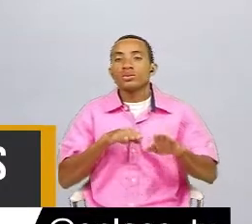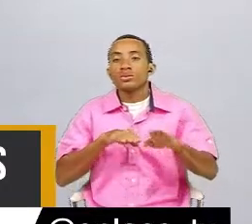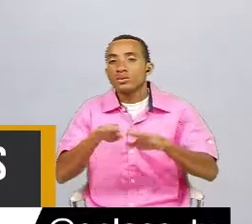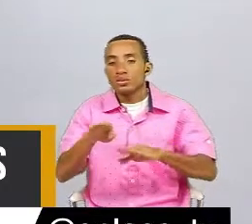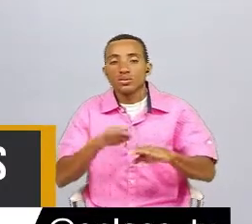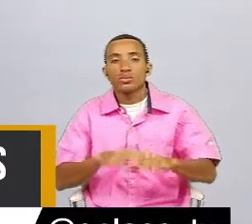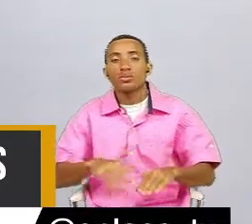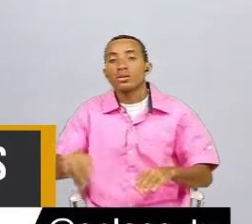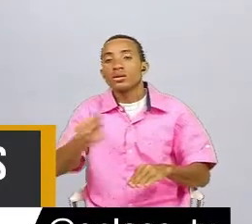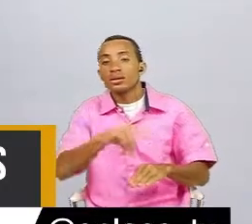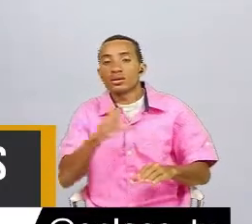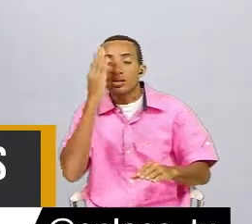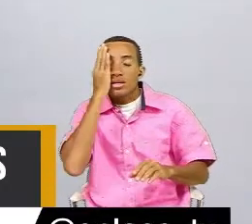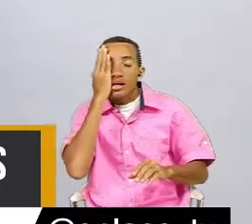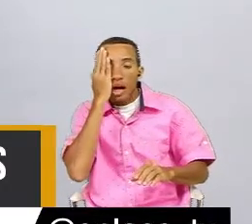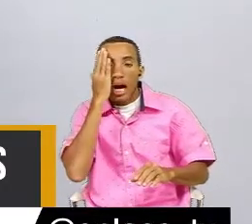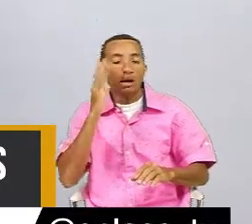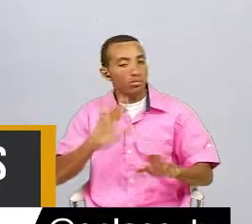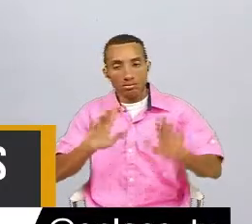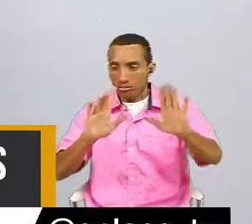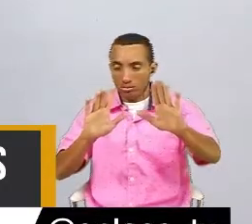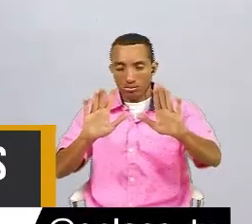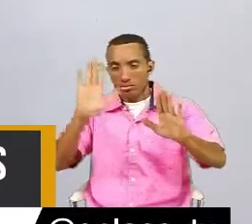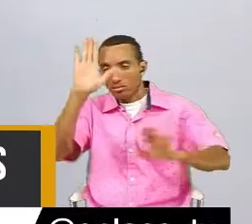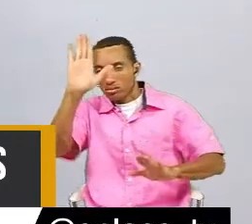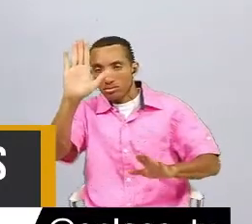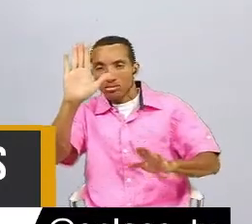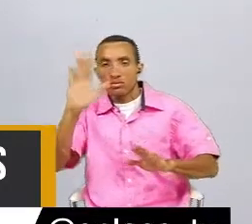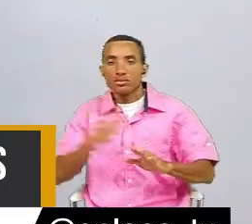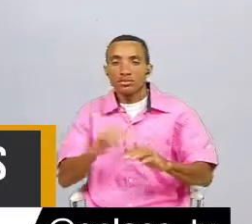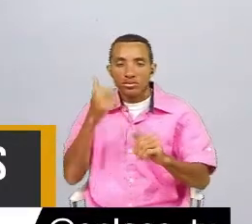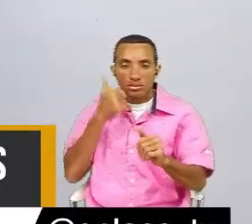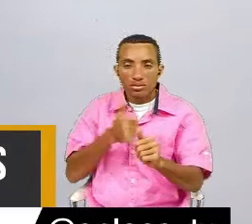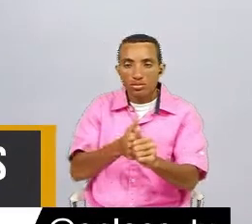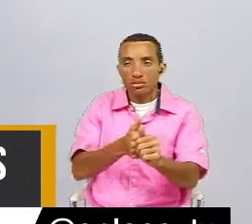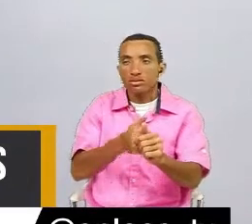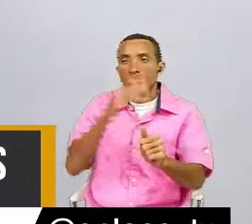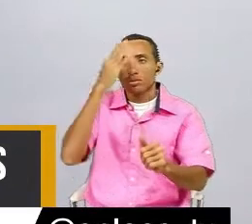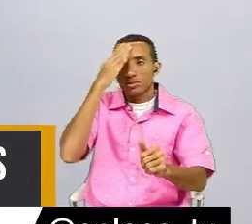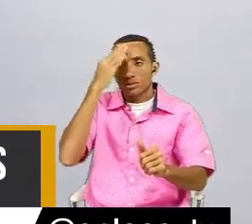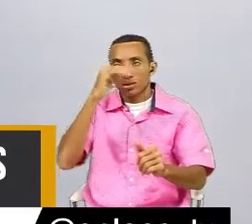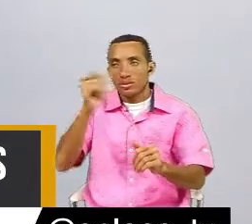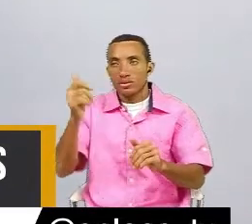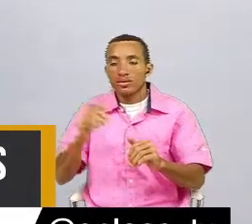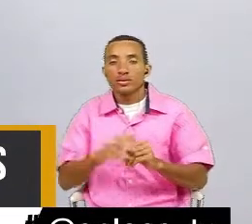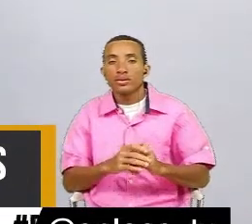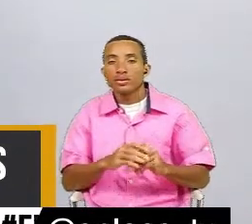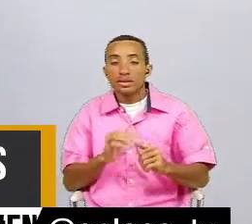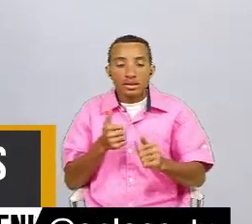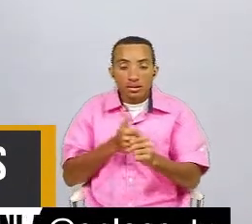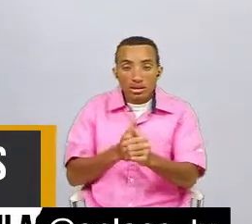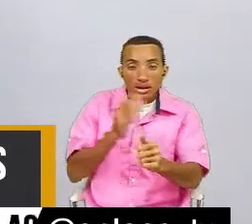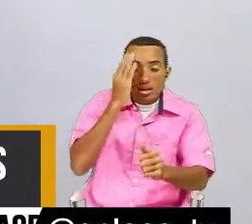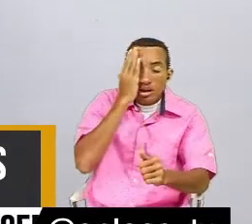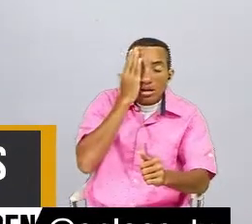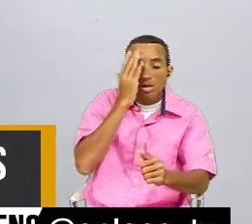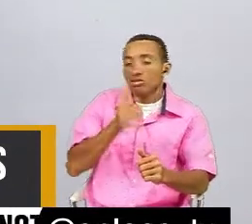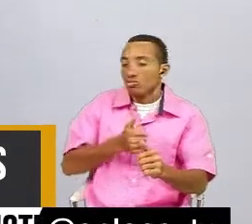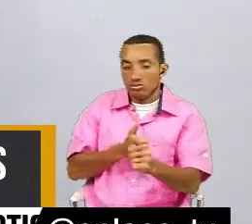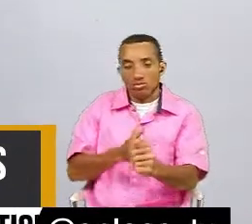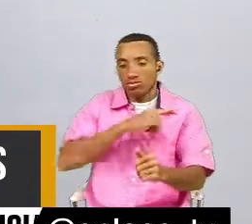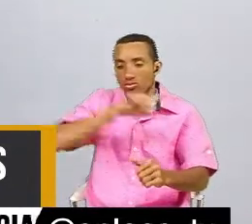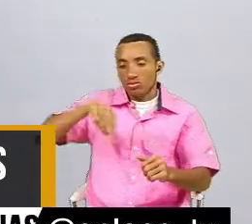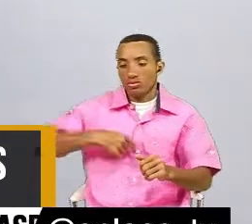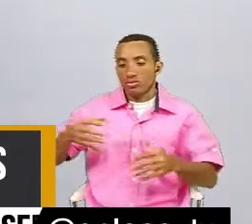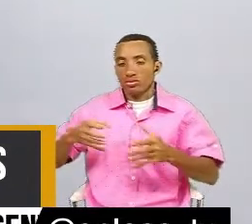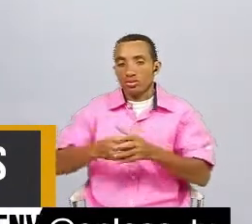ilegal. Los transportadores ilegales saben que están en una actividad que es ilegal y que por tanto nosotros como